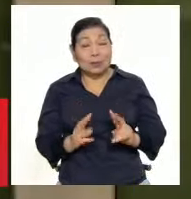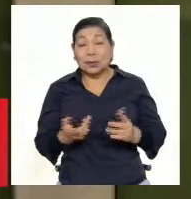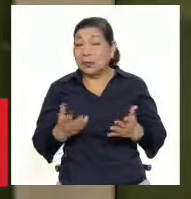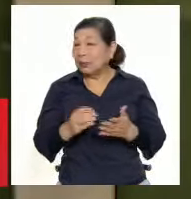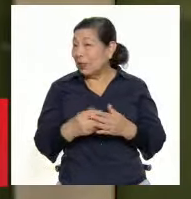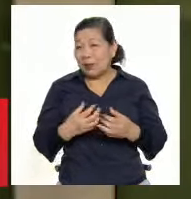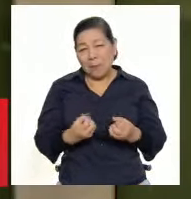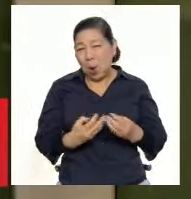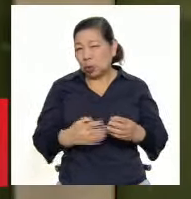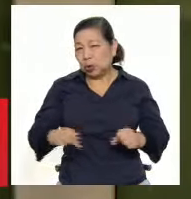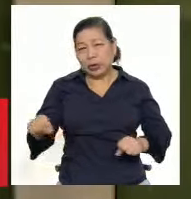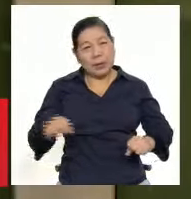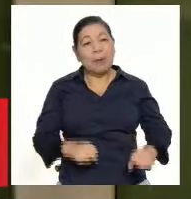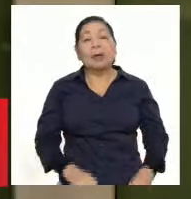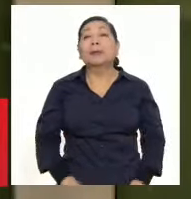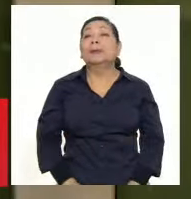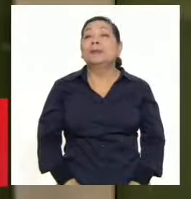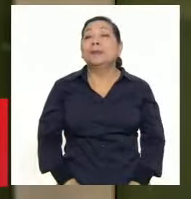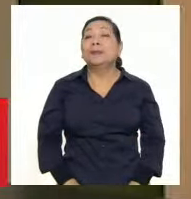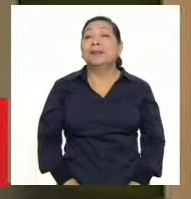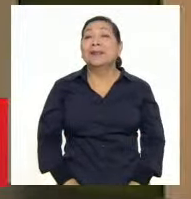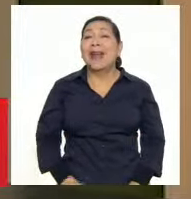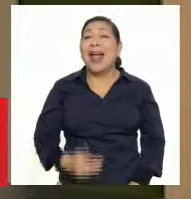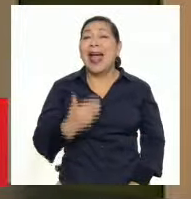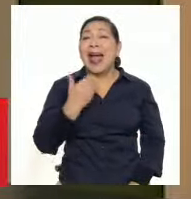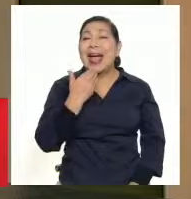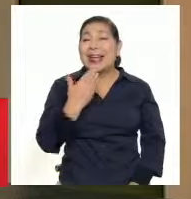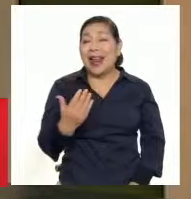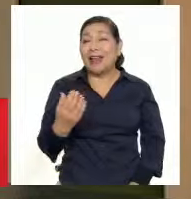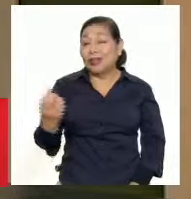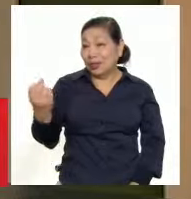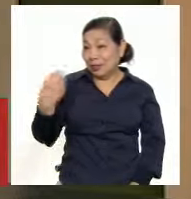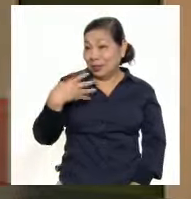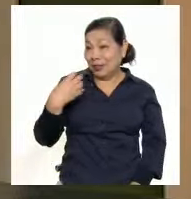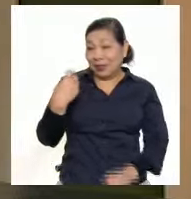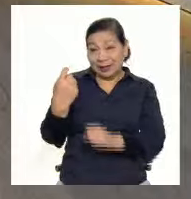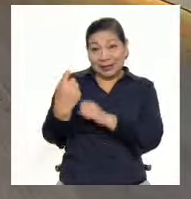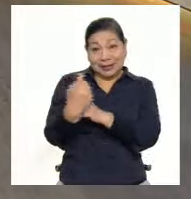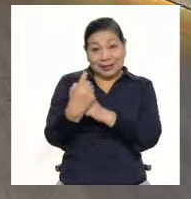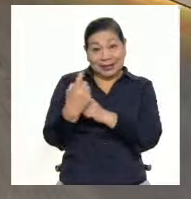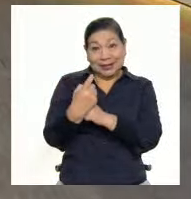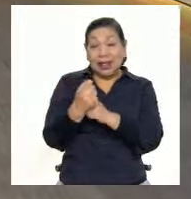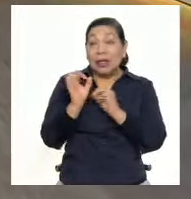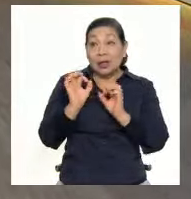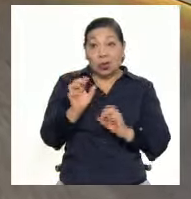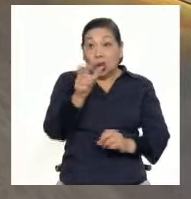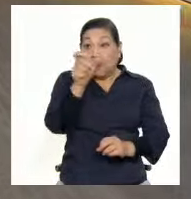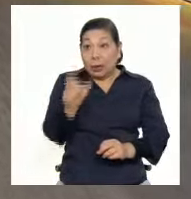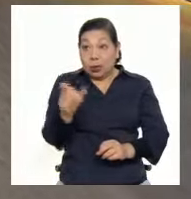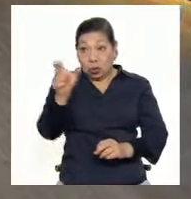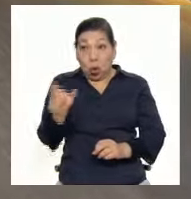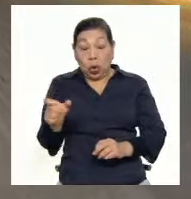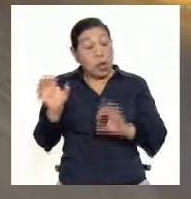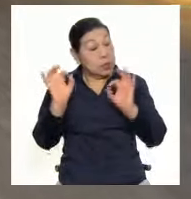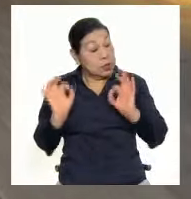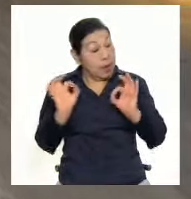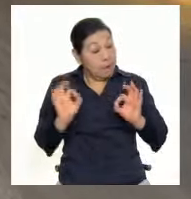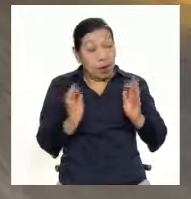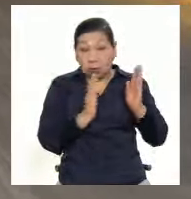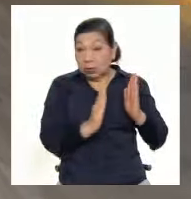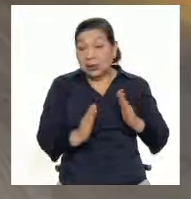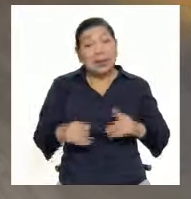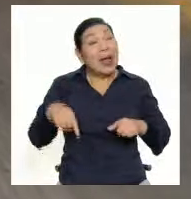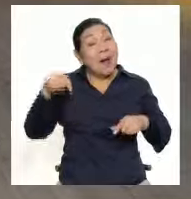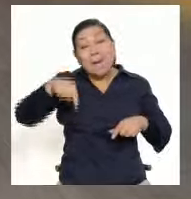va a ser intenso, ¿no? Así es. Le agradecemos entonces por la información y a estar preparados. Siempre hay que estar preparados. Somos un